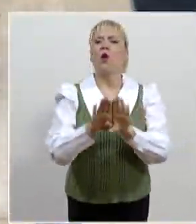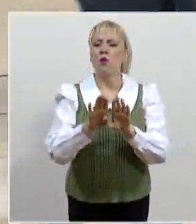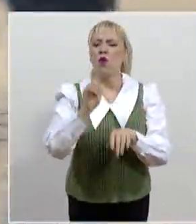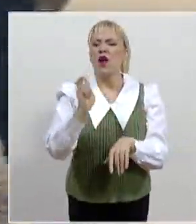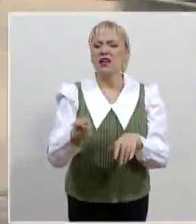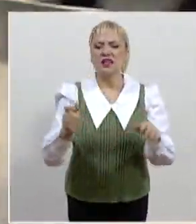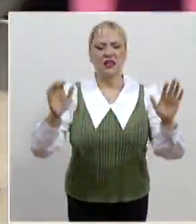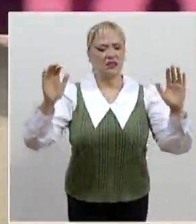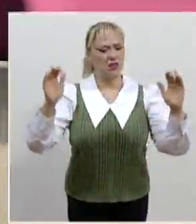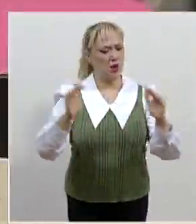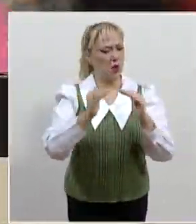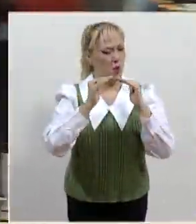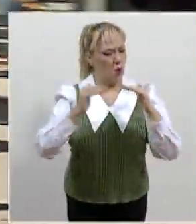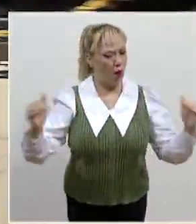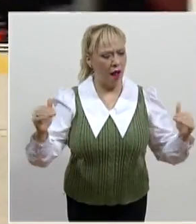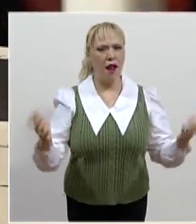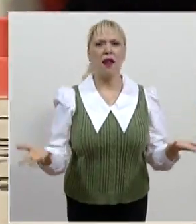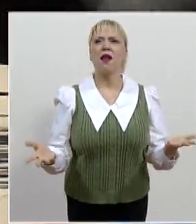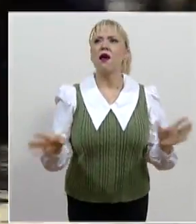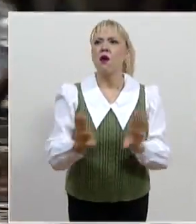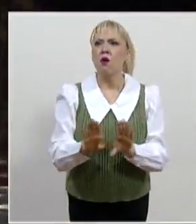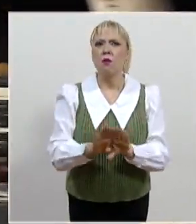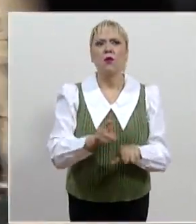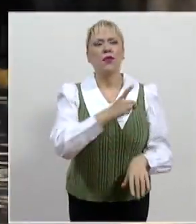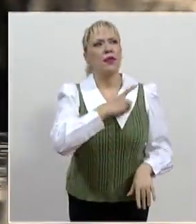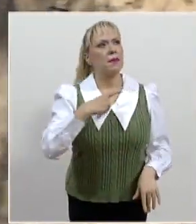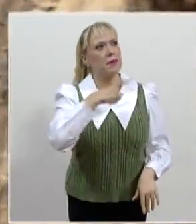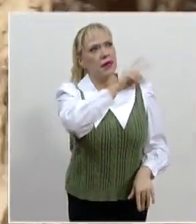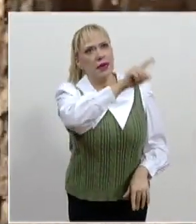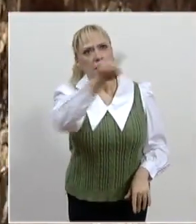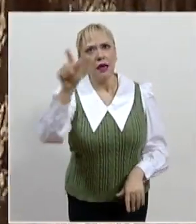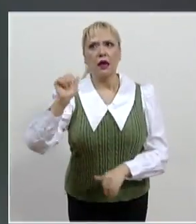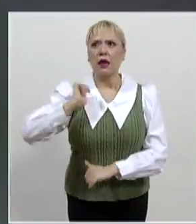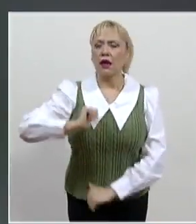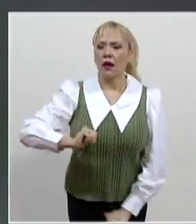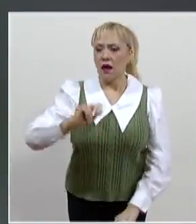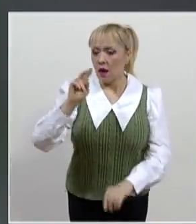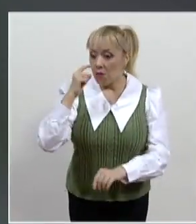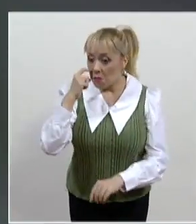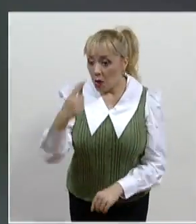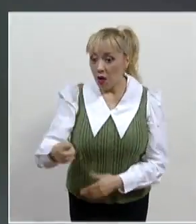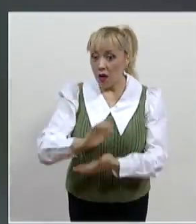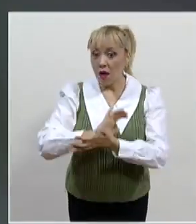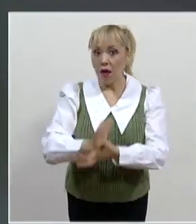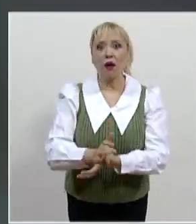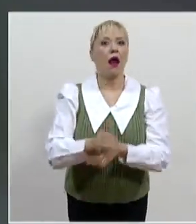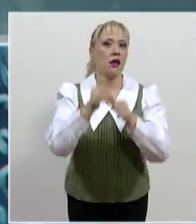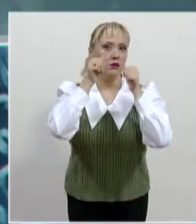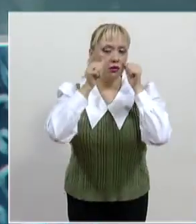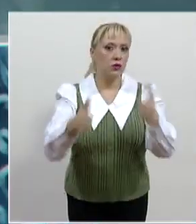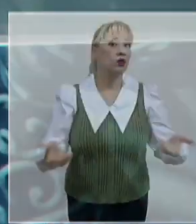manera deben actuar las autoridades ante los diversos casos de discriminación.